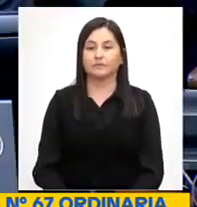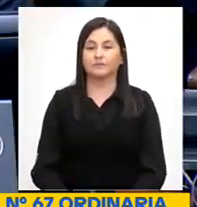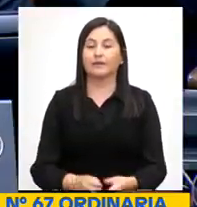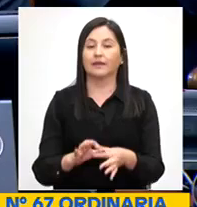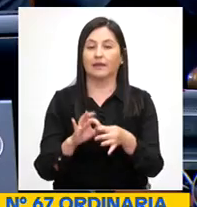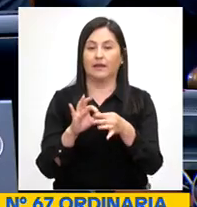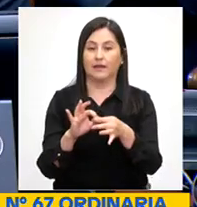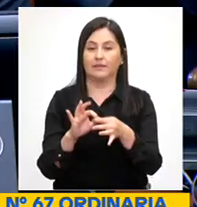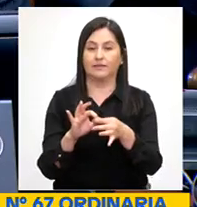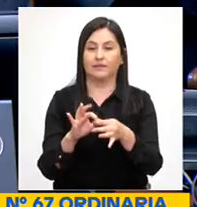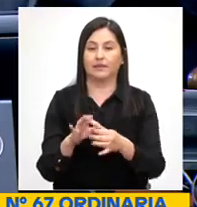senadora senador